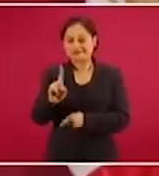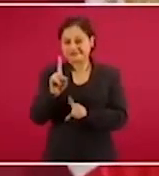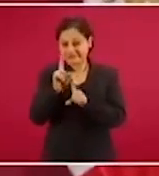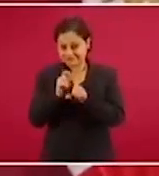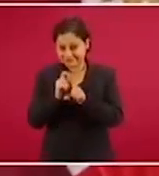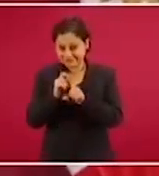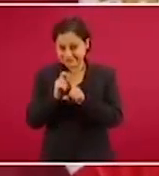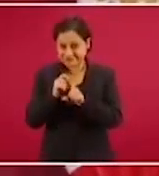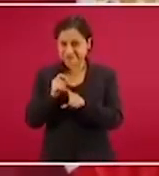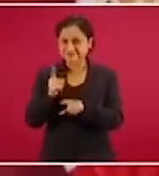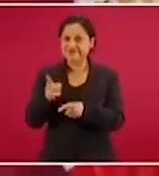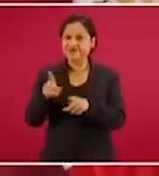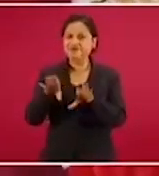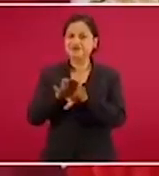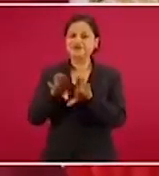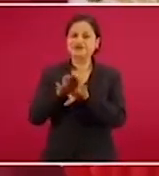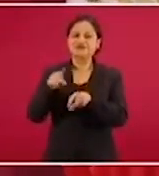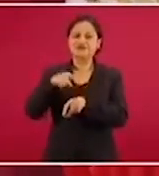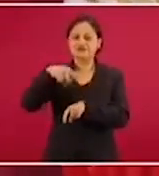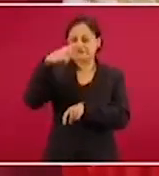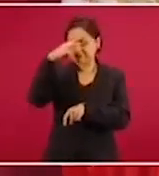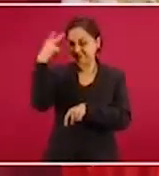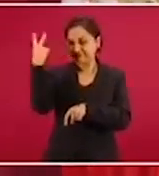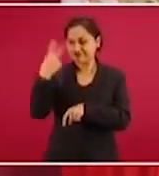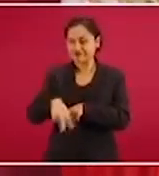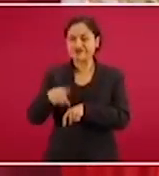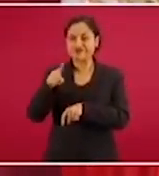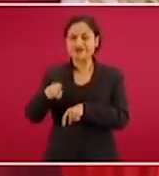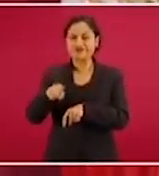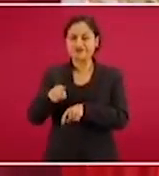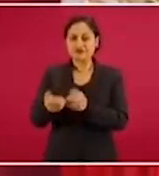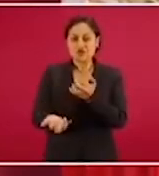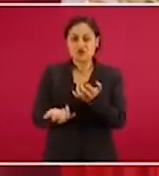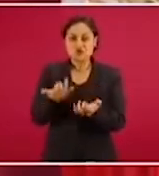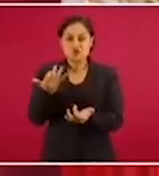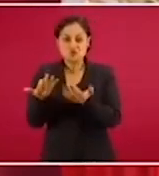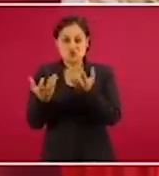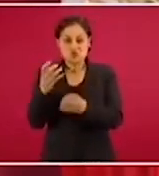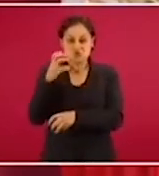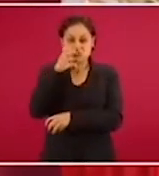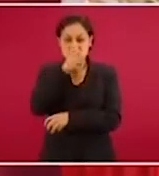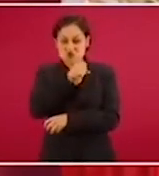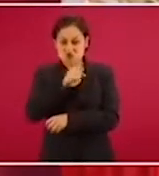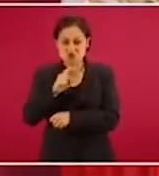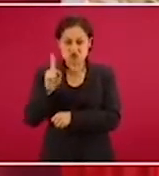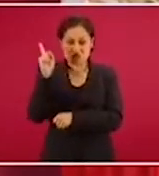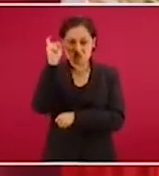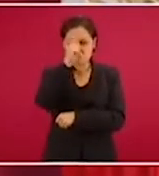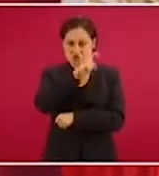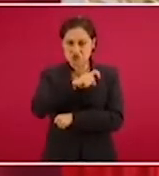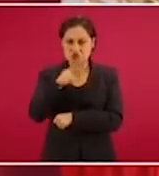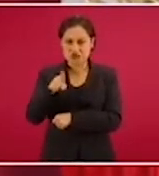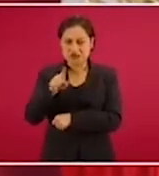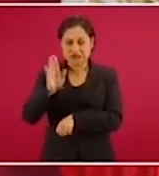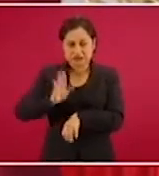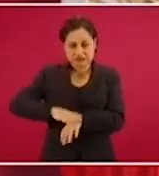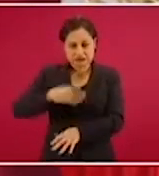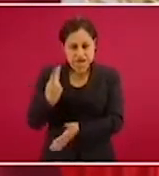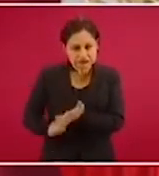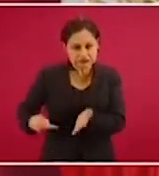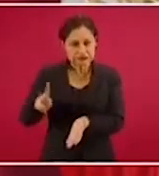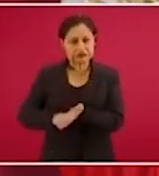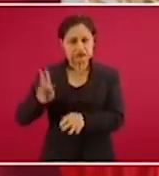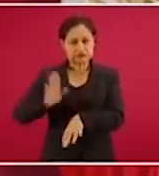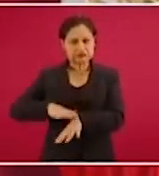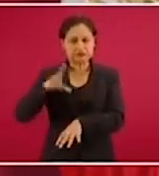dejen para después esos asuntos que generan inestabilidad. La segunda